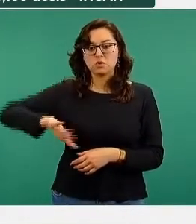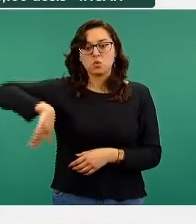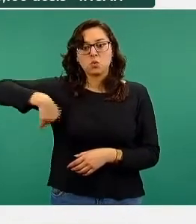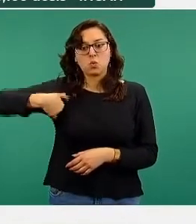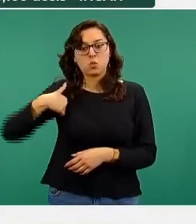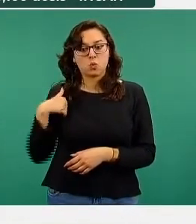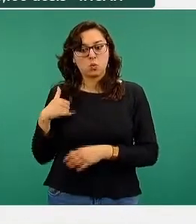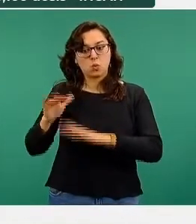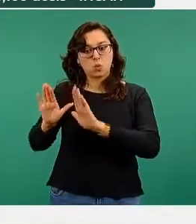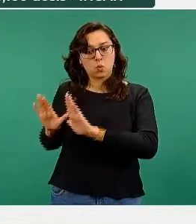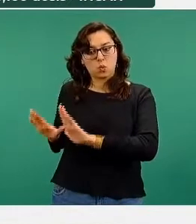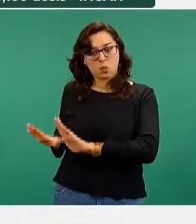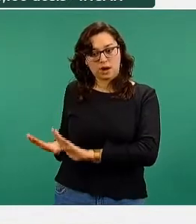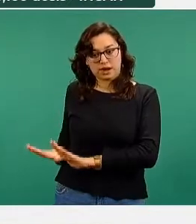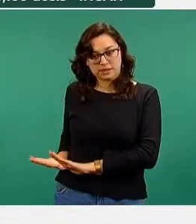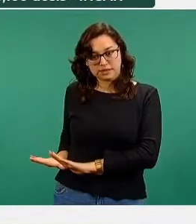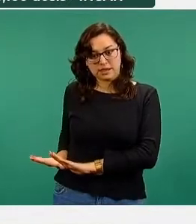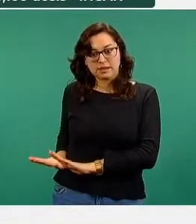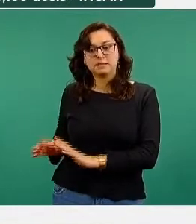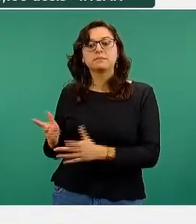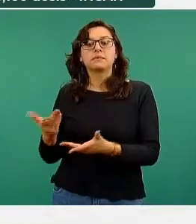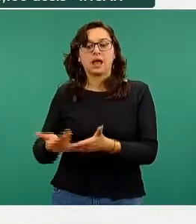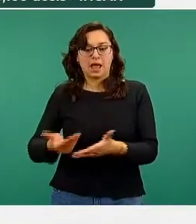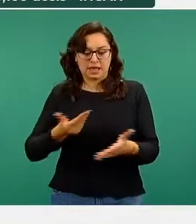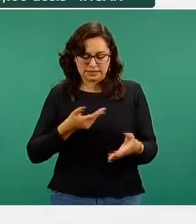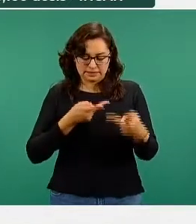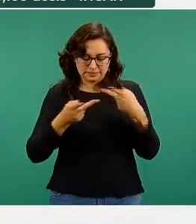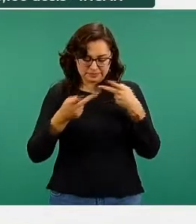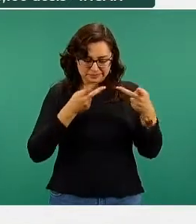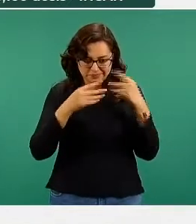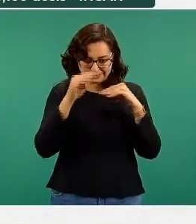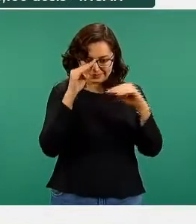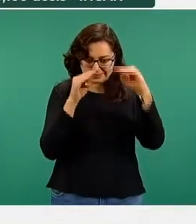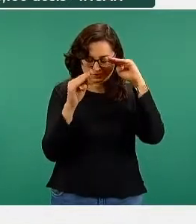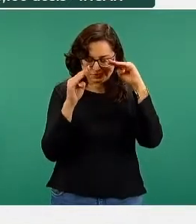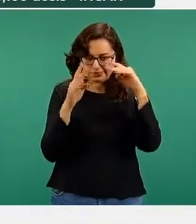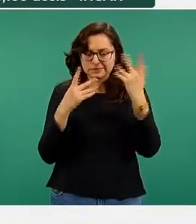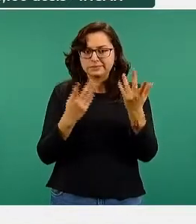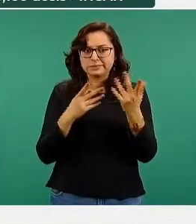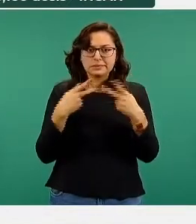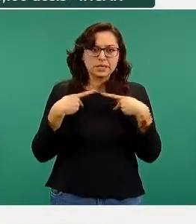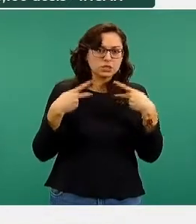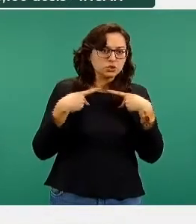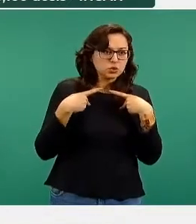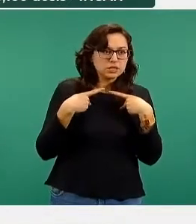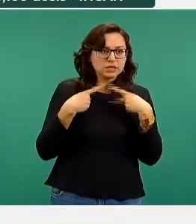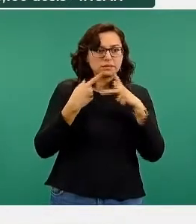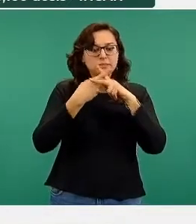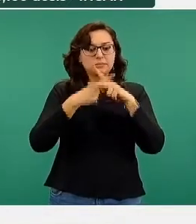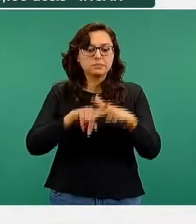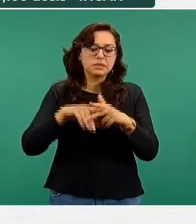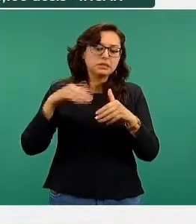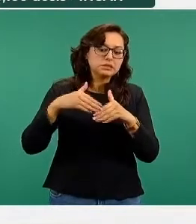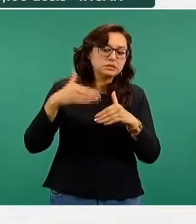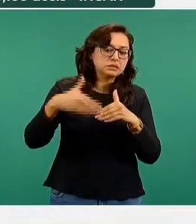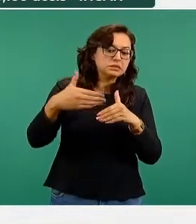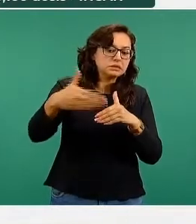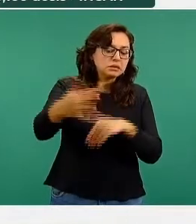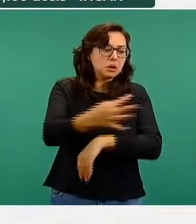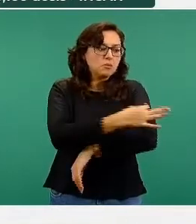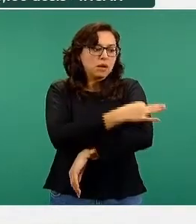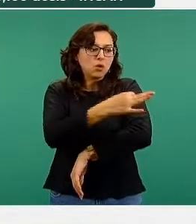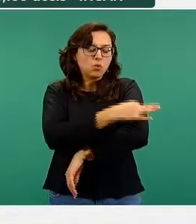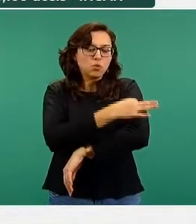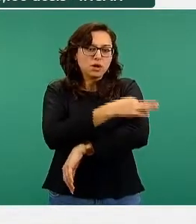reservadas planeadamente, con mucho cuidado, precisamente para proteger las segundas dosis en caso de una